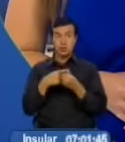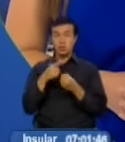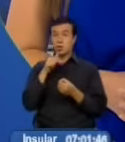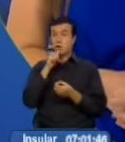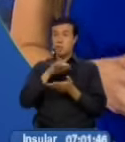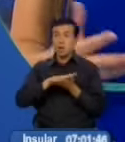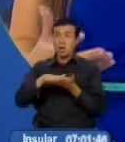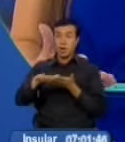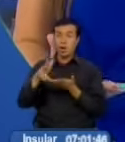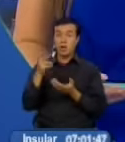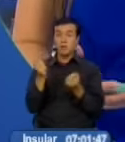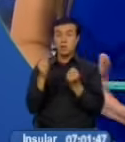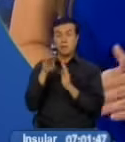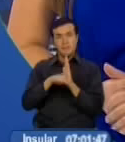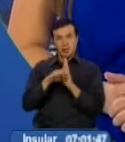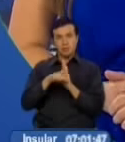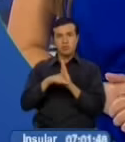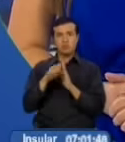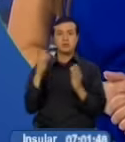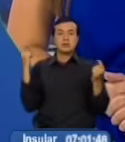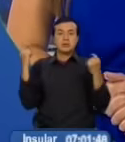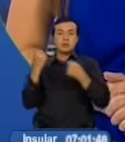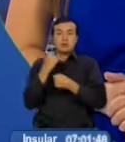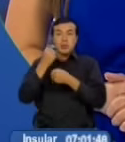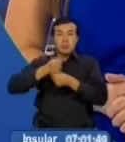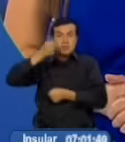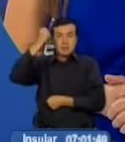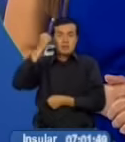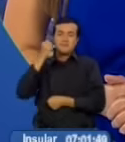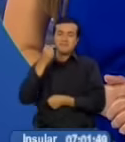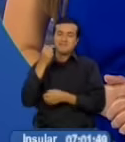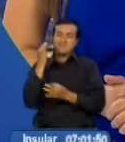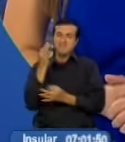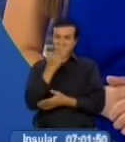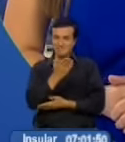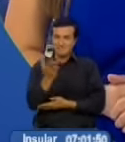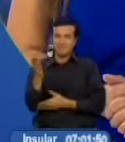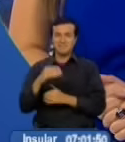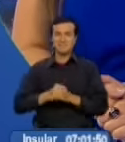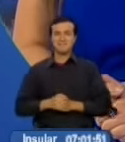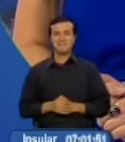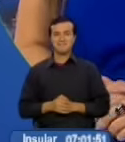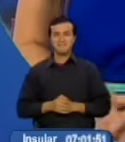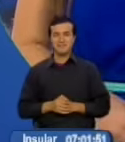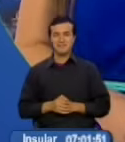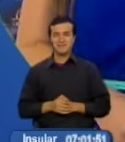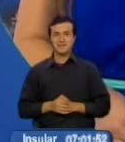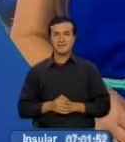está mojada y, por supuesto, salga muy abrigado y con un paraguas. Excelente jornada para todos. Buen jueves.